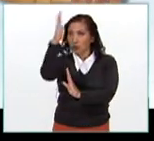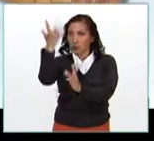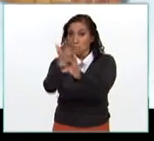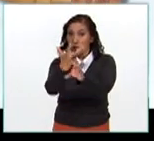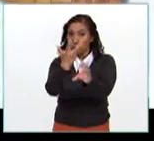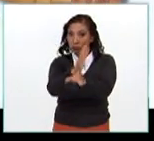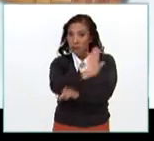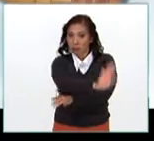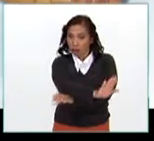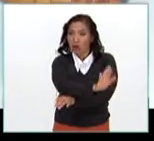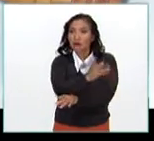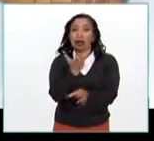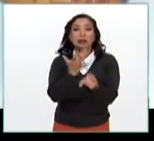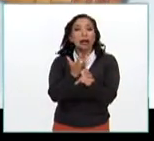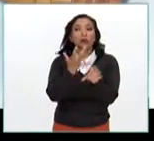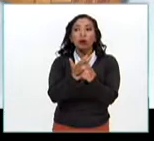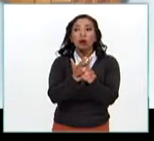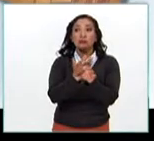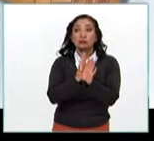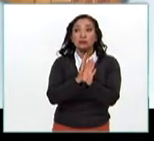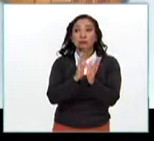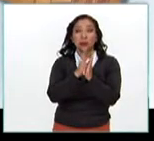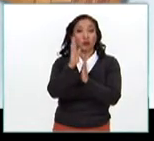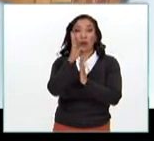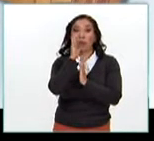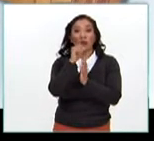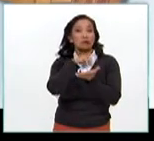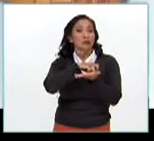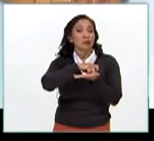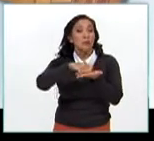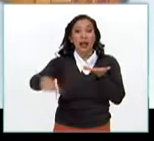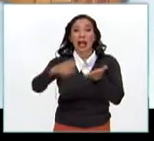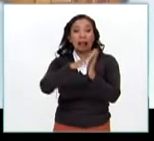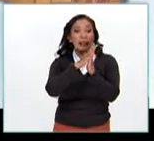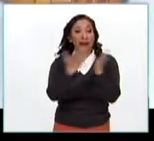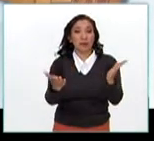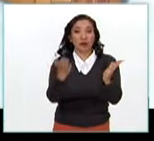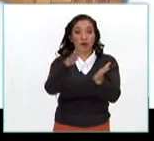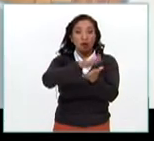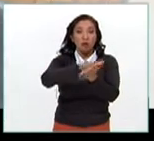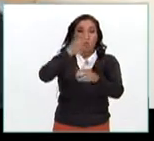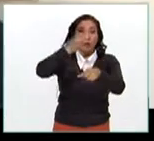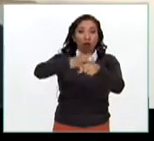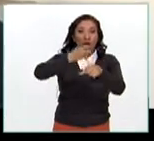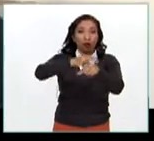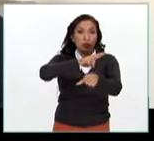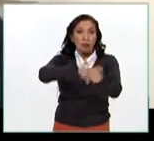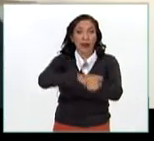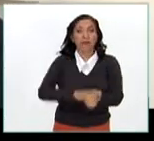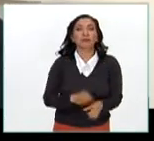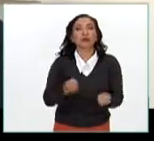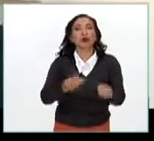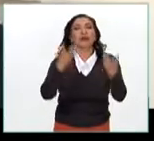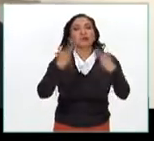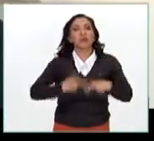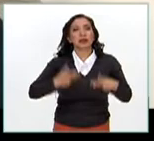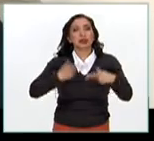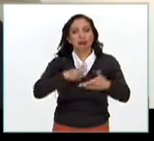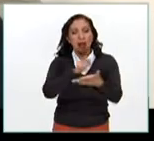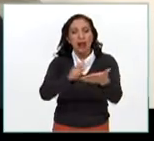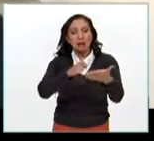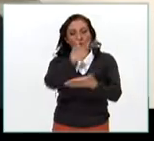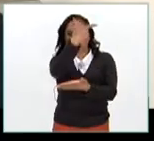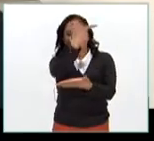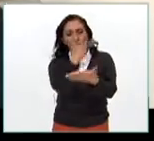en los Estados Unidos. Claro. En Estados Unidos las bibliotecas no compran un libro en tapa rústica. ¿Cuántos autores tienen en